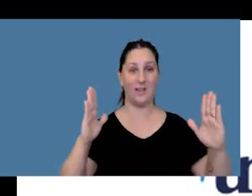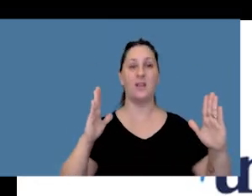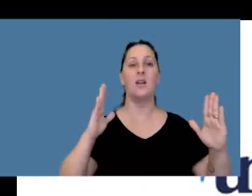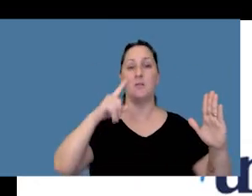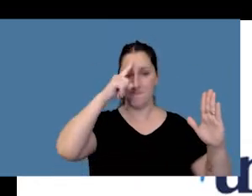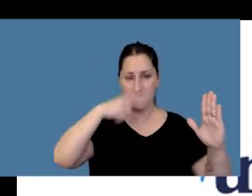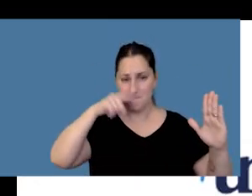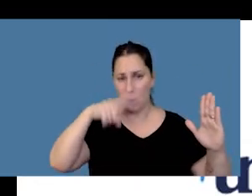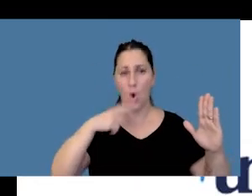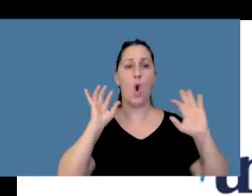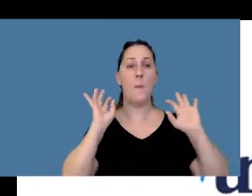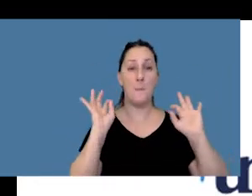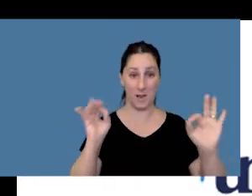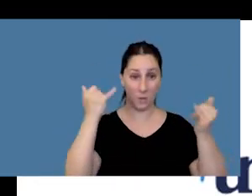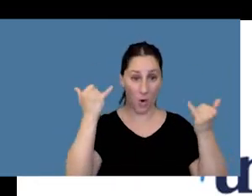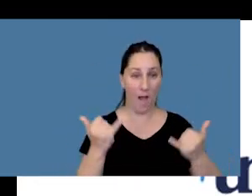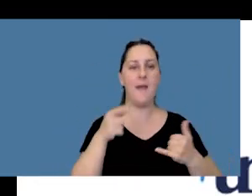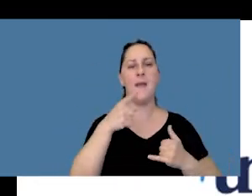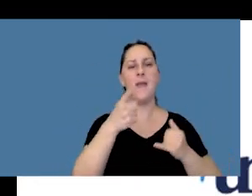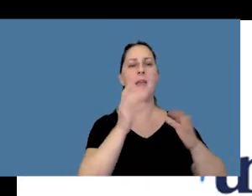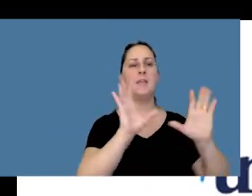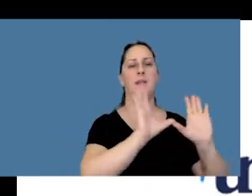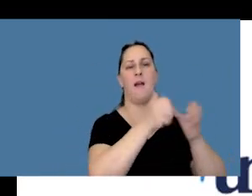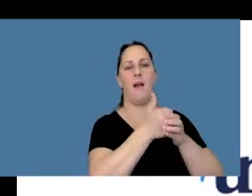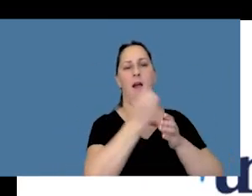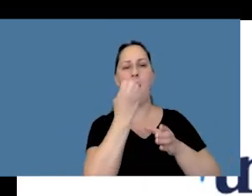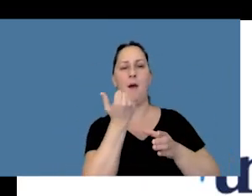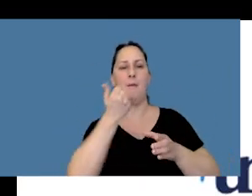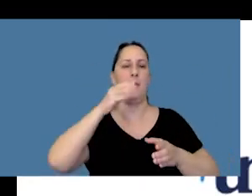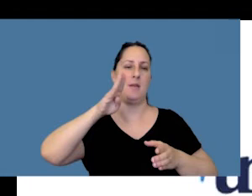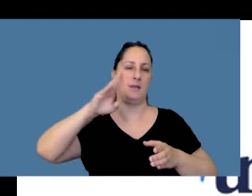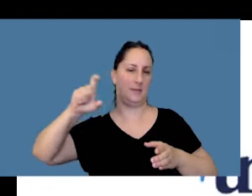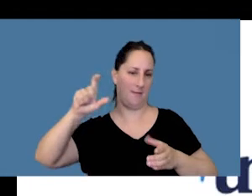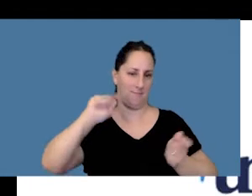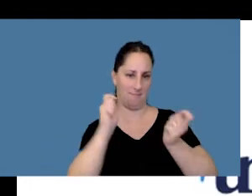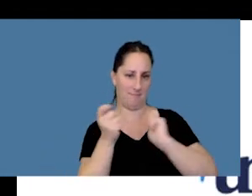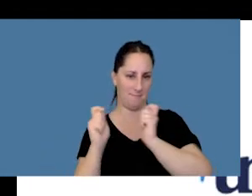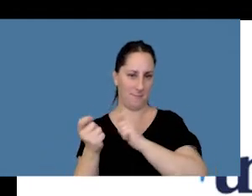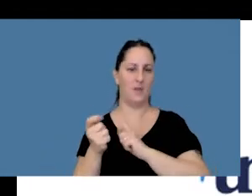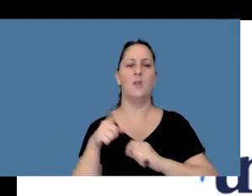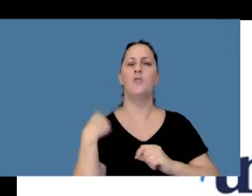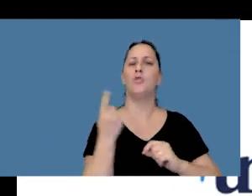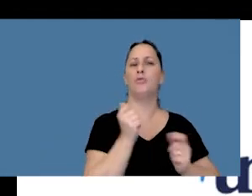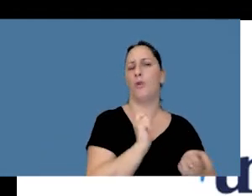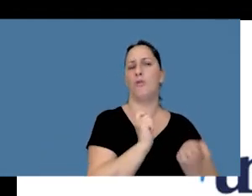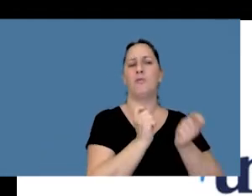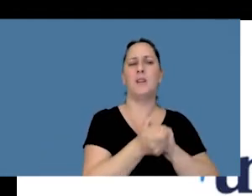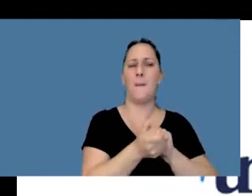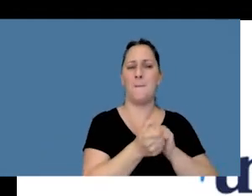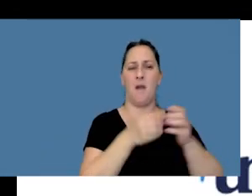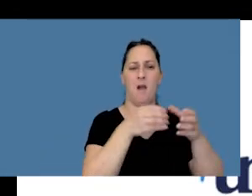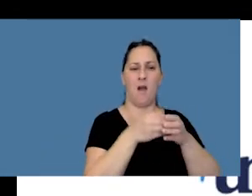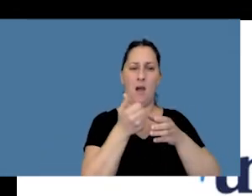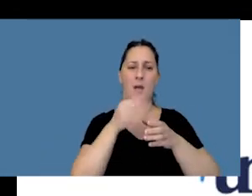vamos a entrar directamente en las recategorizaciones. ¿Cuándo vamos a recategorizar? Esto está a partir de la